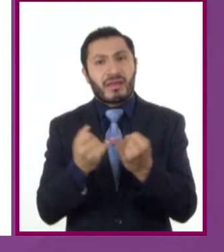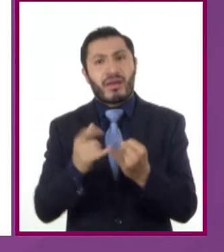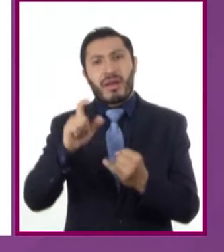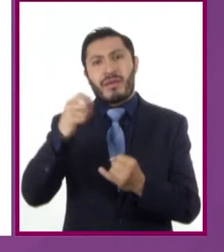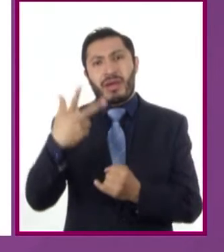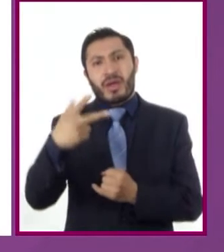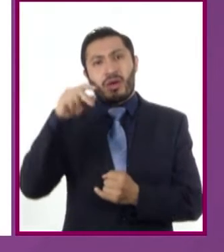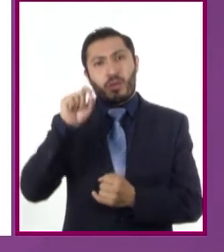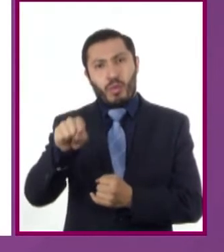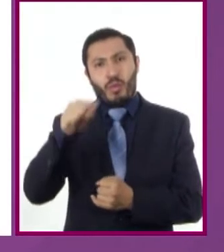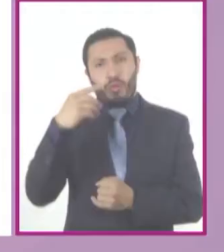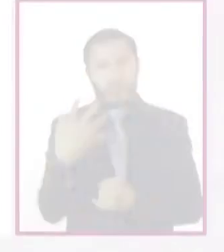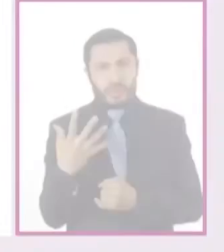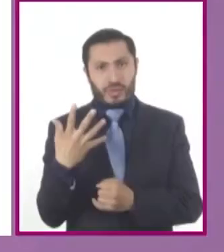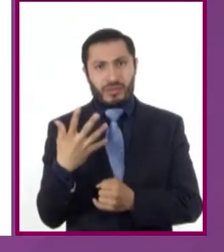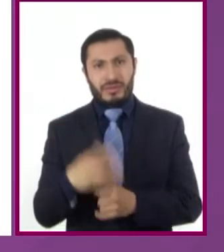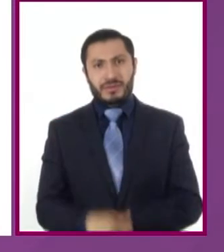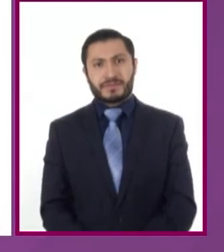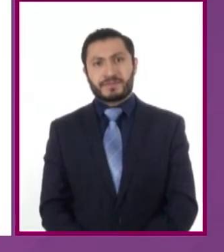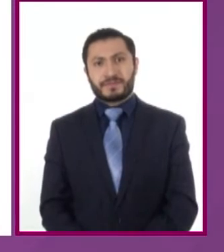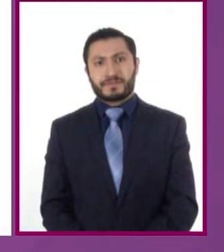a 28.5.